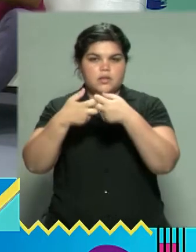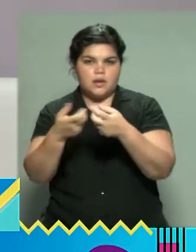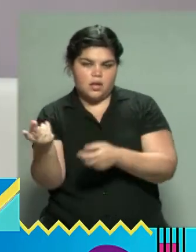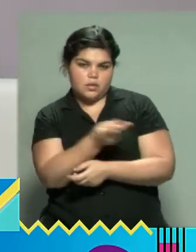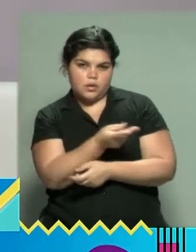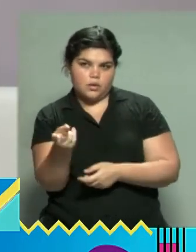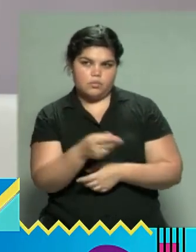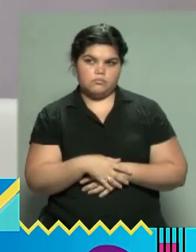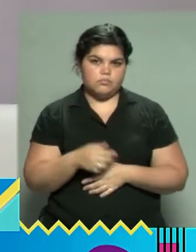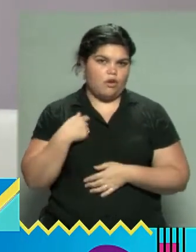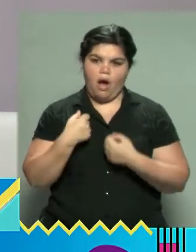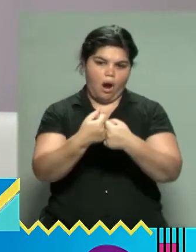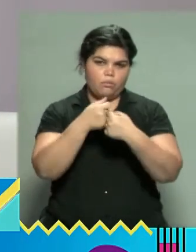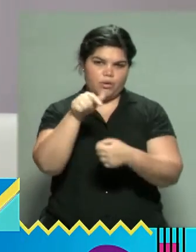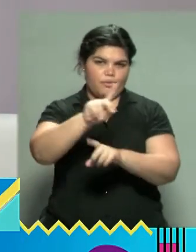difiero con él.